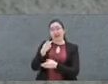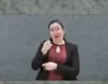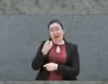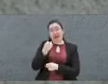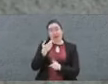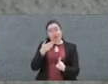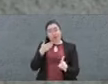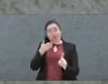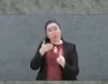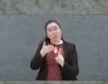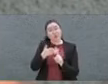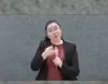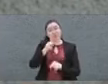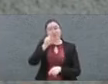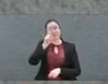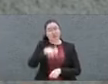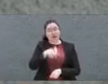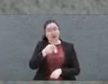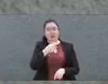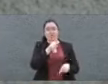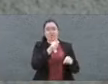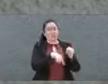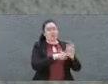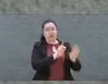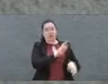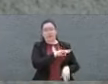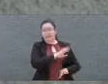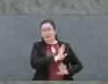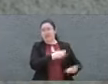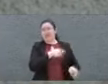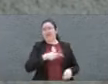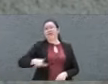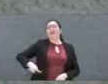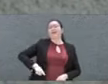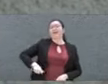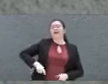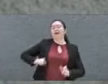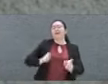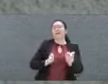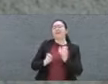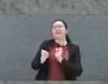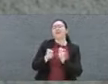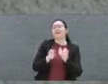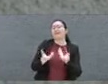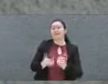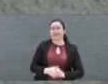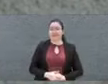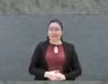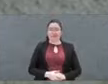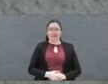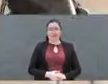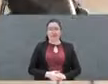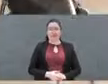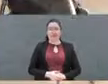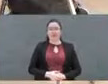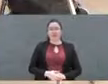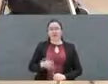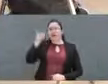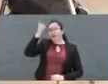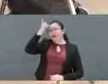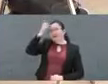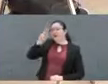proceso terminó, estas concesiones, y que ahora es el gobierno de la ciudad quien está a cargo del sistema comercial. Doctora, y